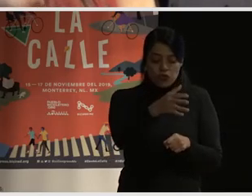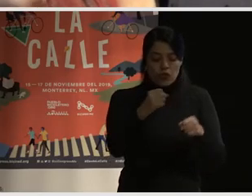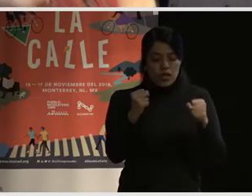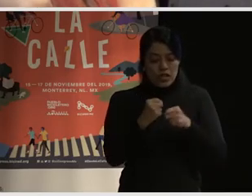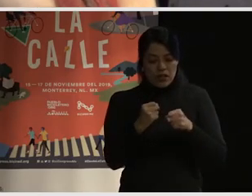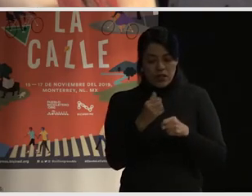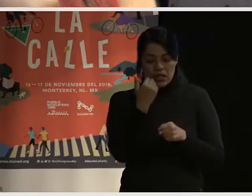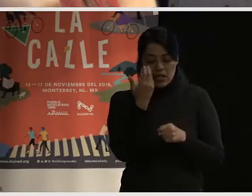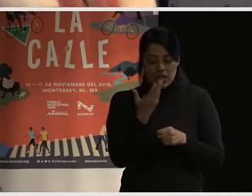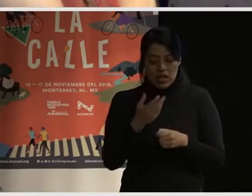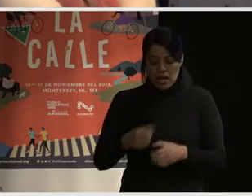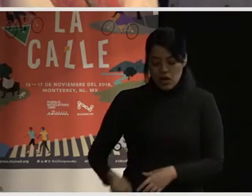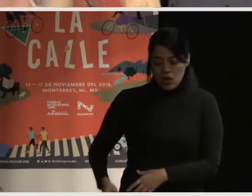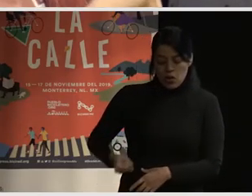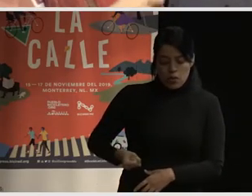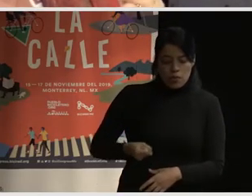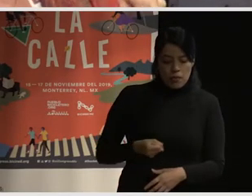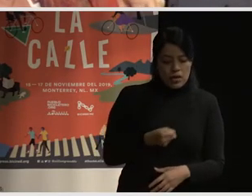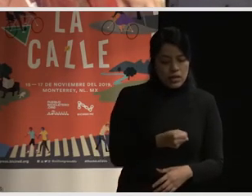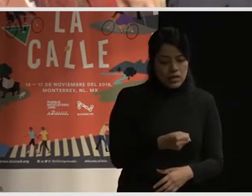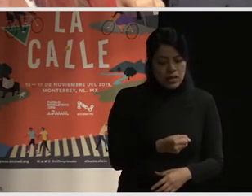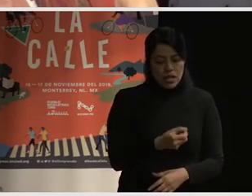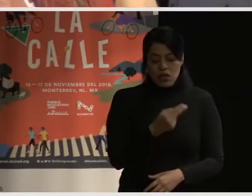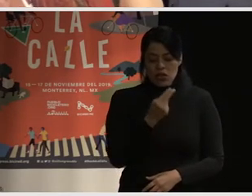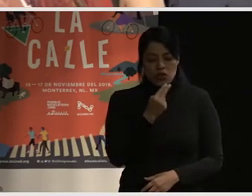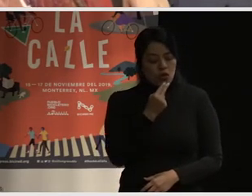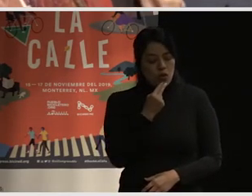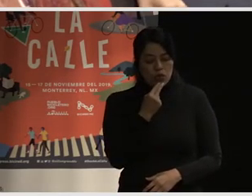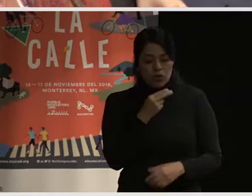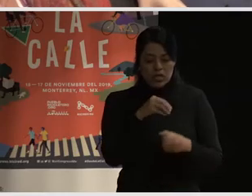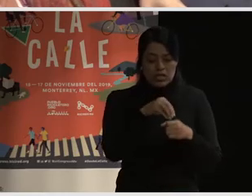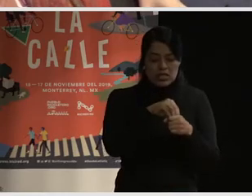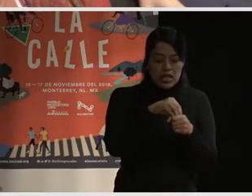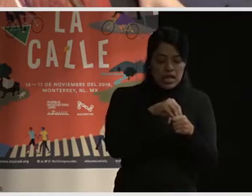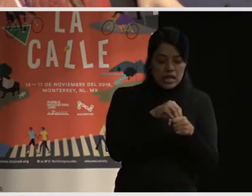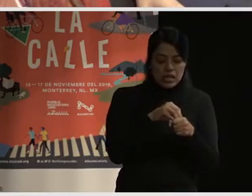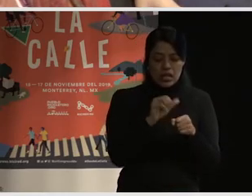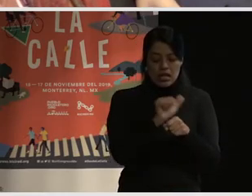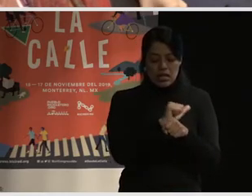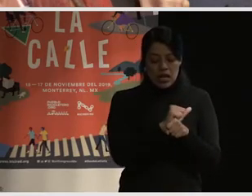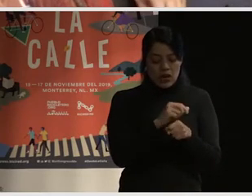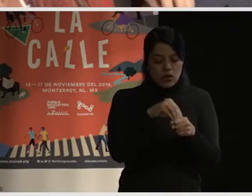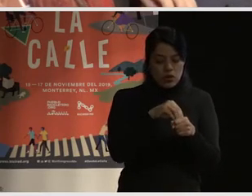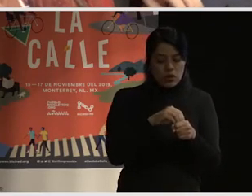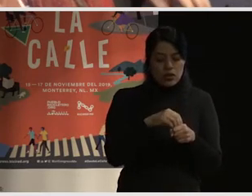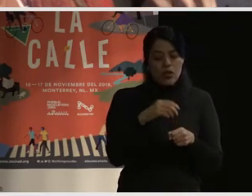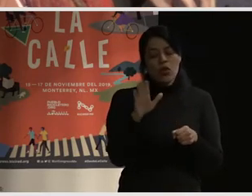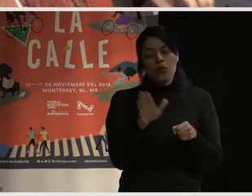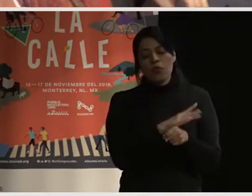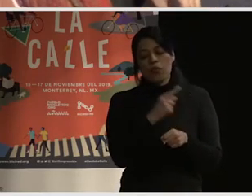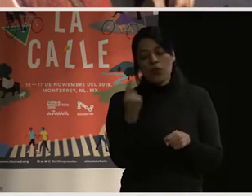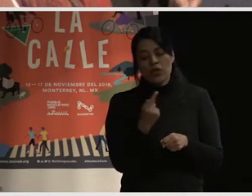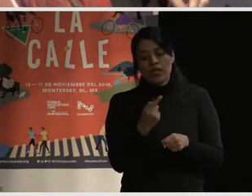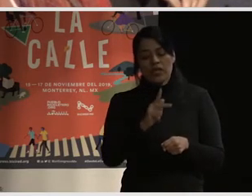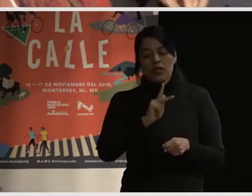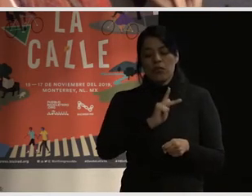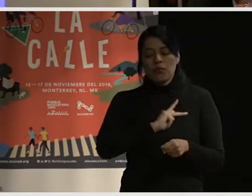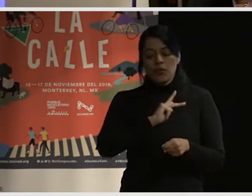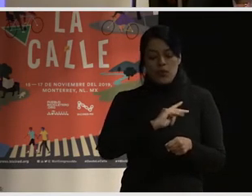llevarse la maleta para ir al gimnasio lavar flojera no lo va a utilizar el carbón y el transporte a su empresa porque tiene su cajón